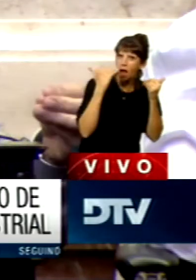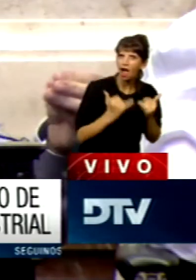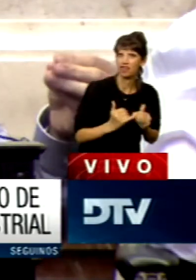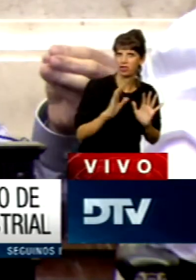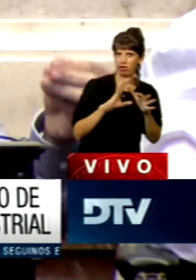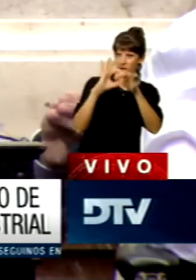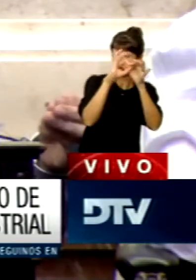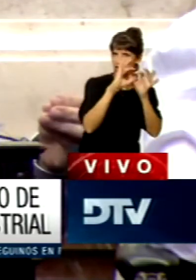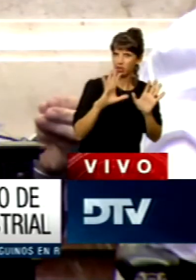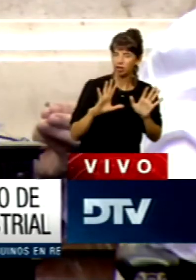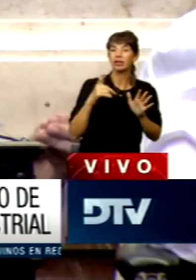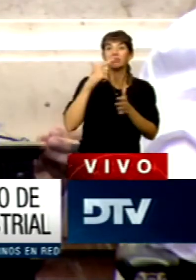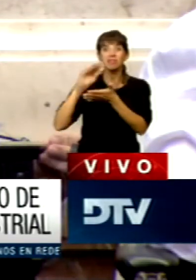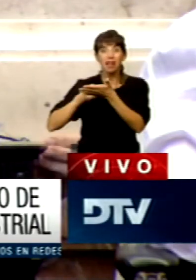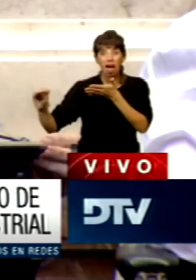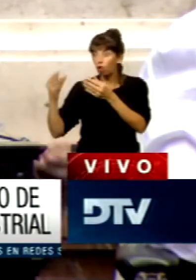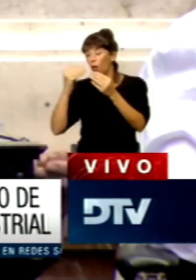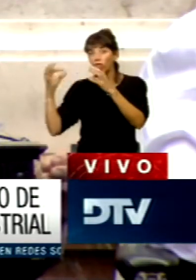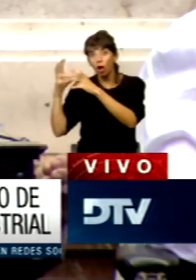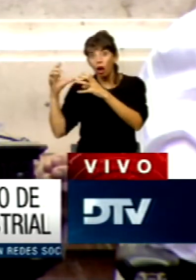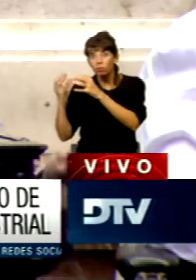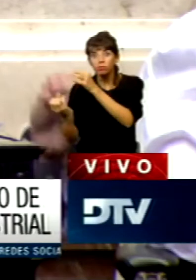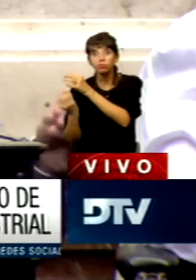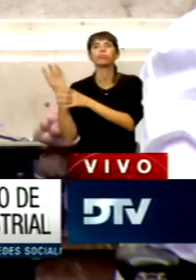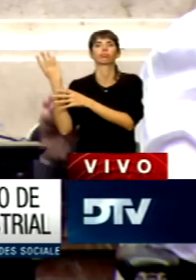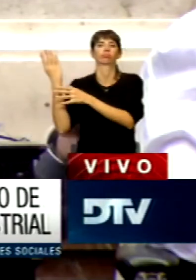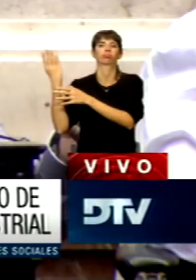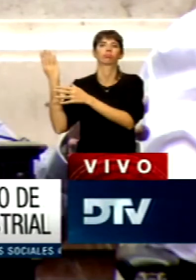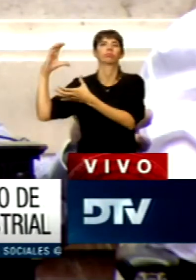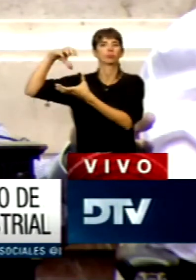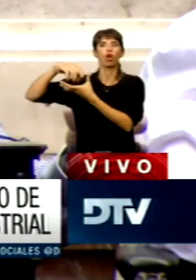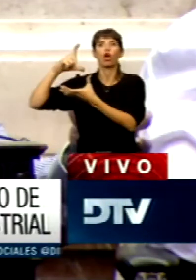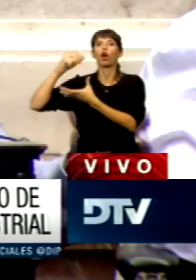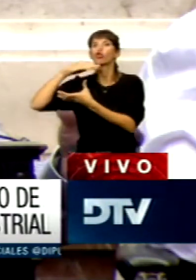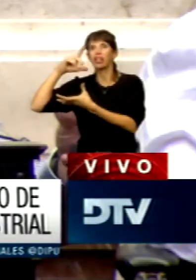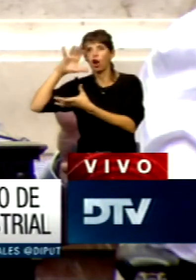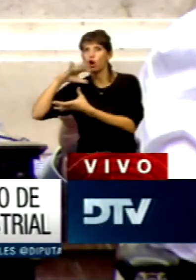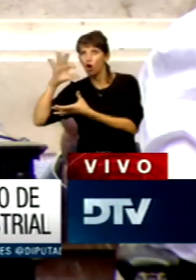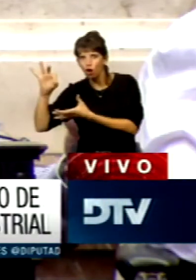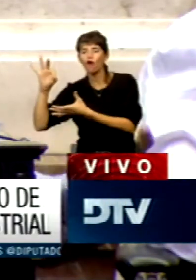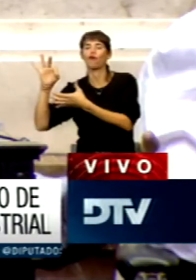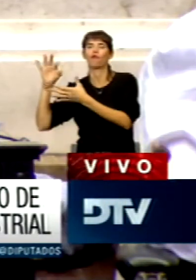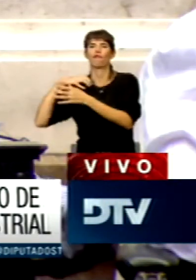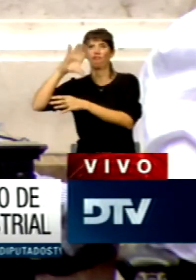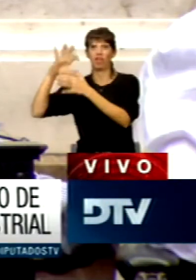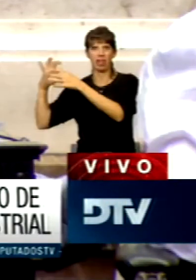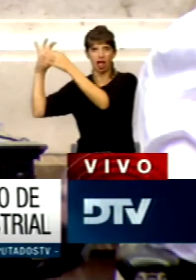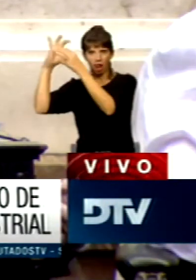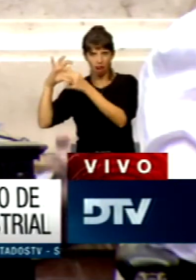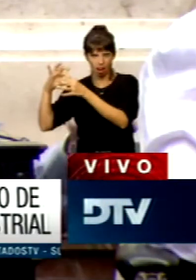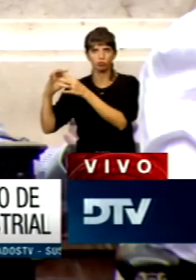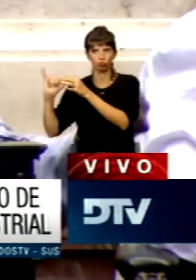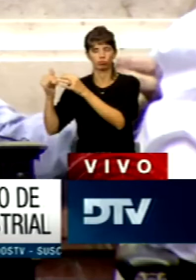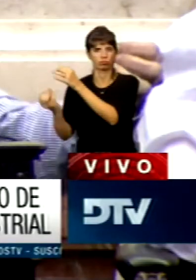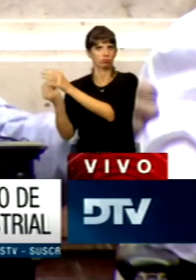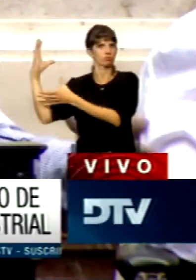impuso la creación de este Consejo Federal. ¿Por qué? Porque también los senadores que representan a las provincias se dieron cuenta de